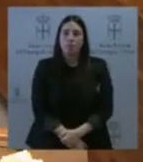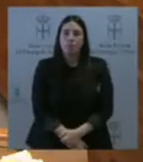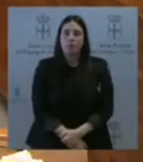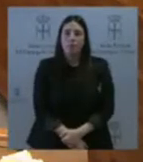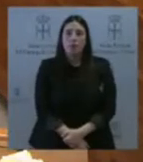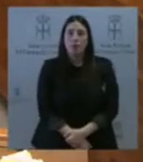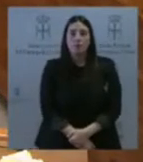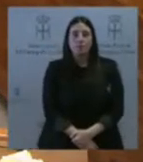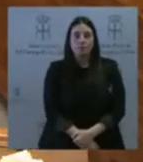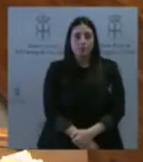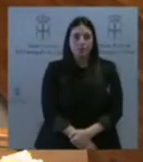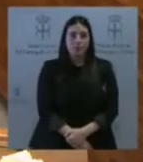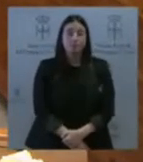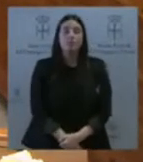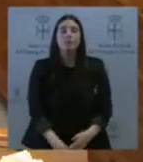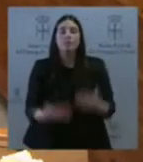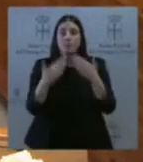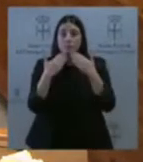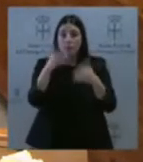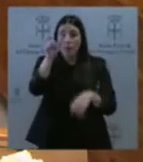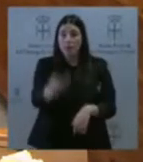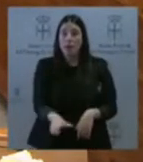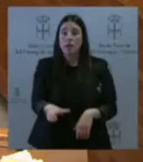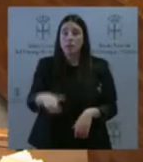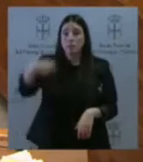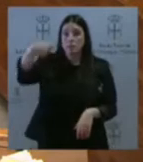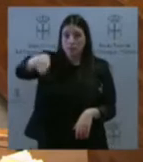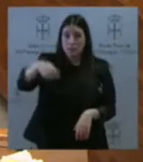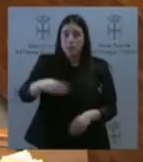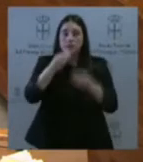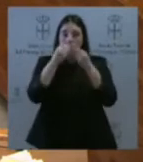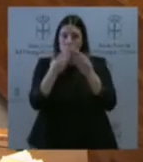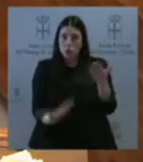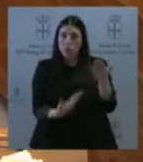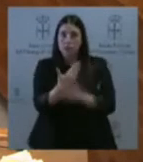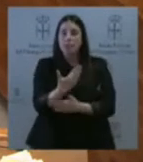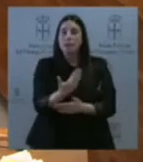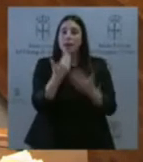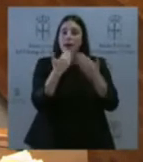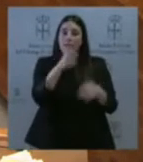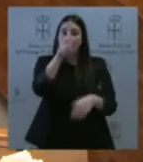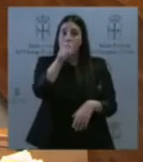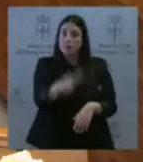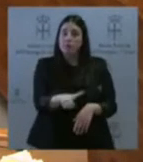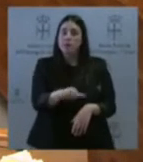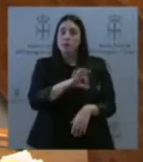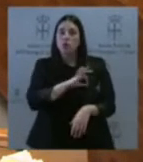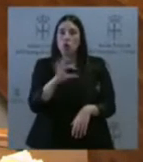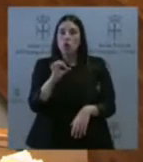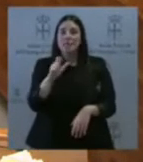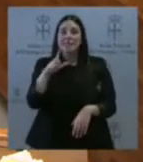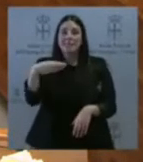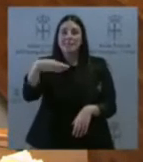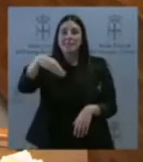Gracias, señor presidente. Buenos días. Gracias, señor Salmón. Mire, yo creo que no lle un bon comienzo de la súa